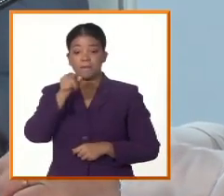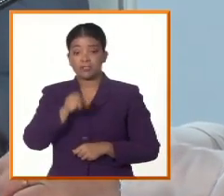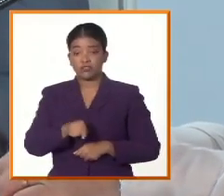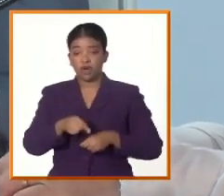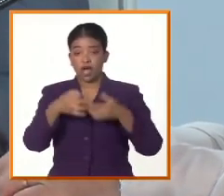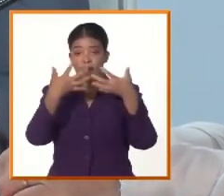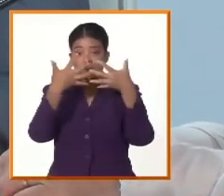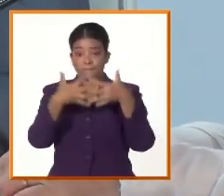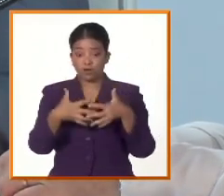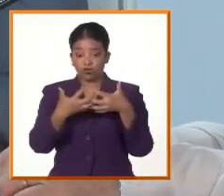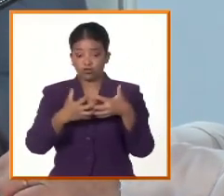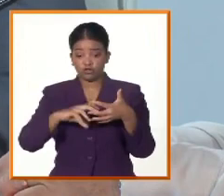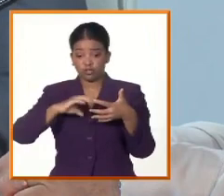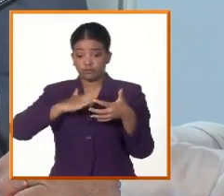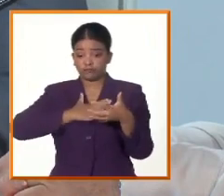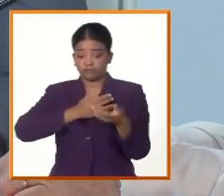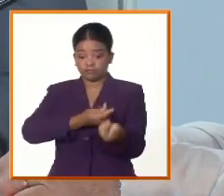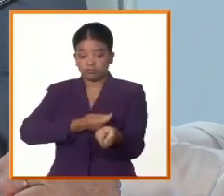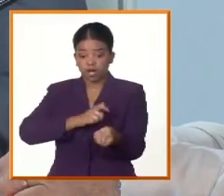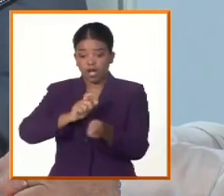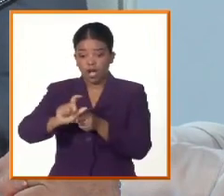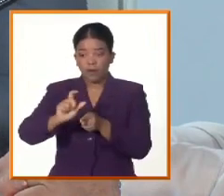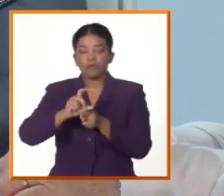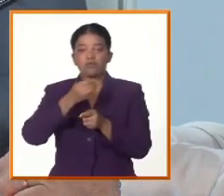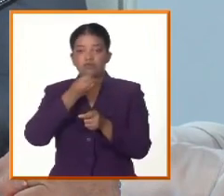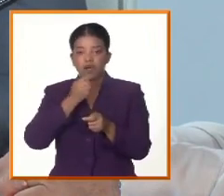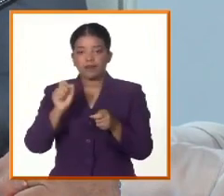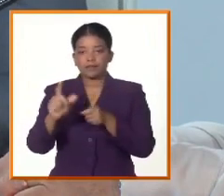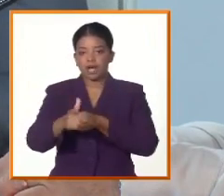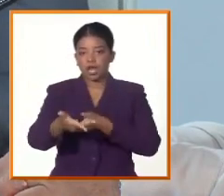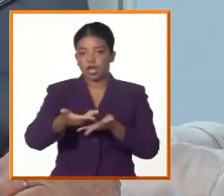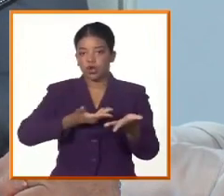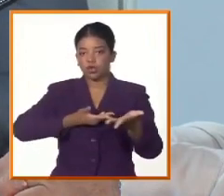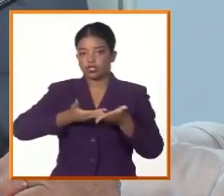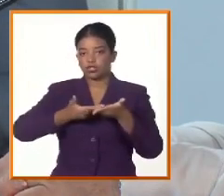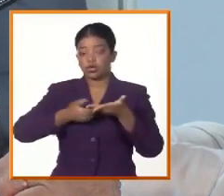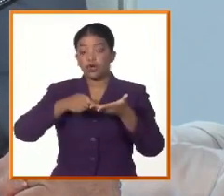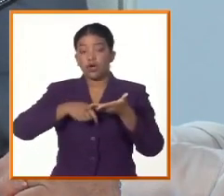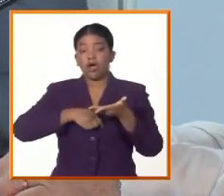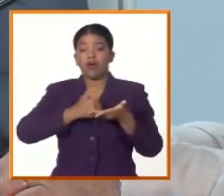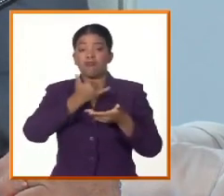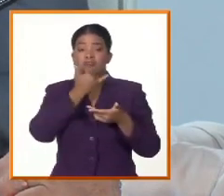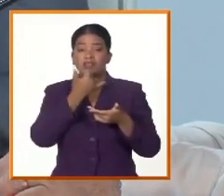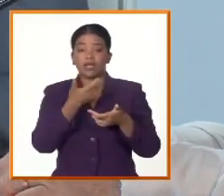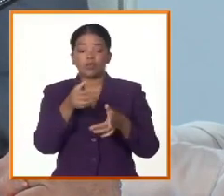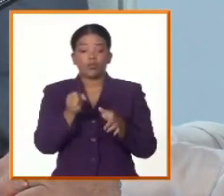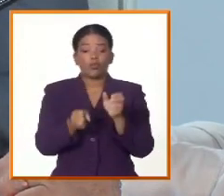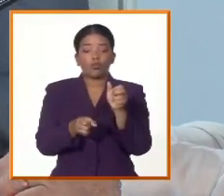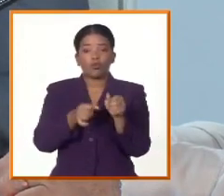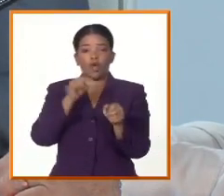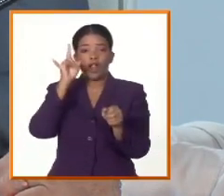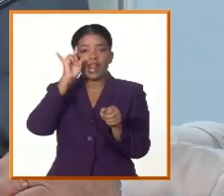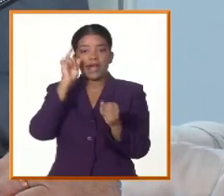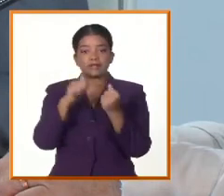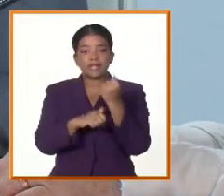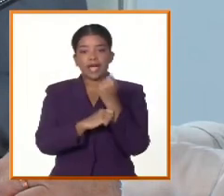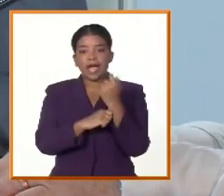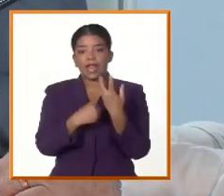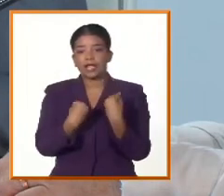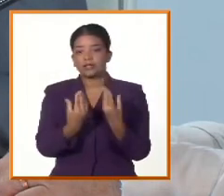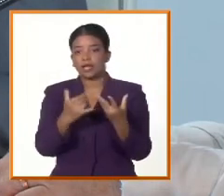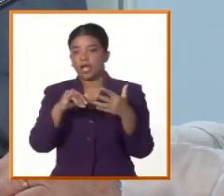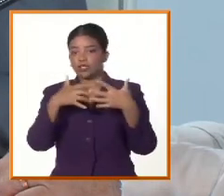industria alimenticia no hemos aprovechado de manera correcta hoy nos está afectando los niveles de leche y de carne que se entrega a la industria y tenemos volumen